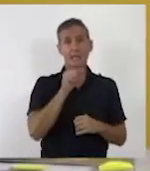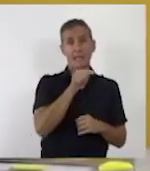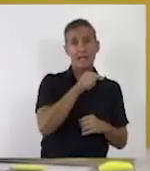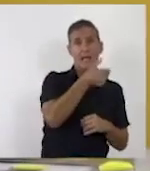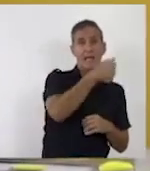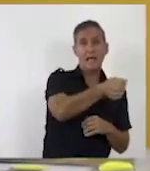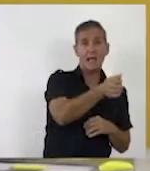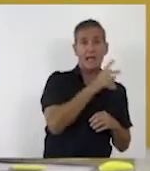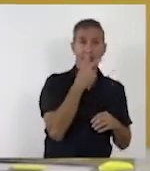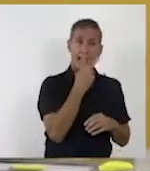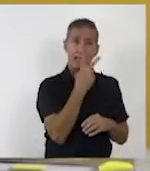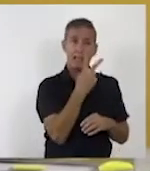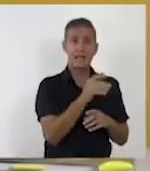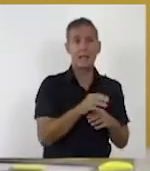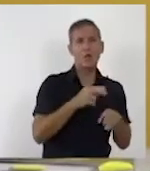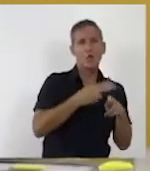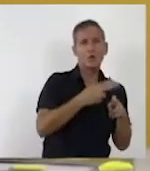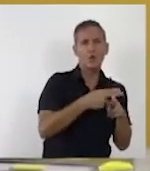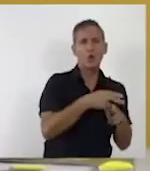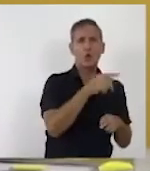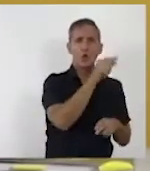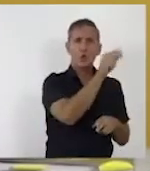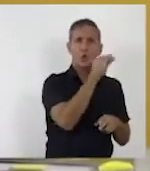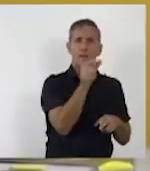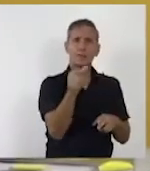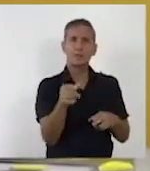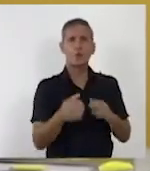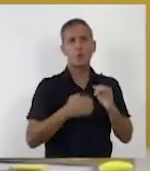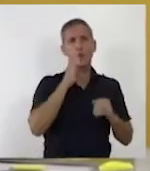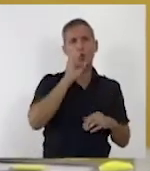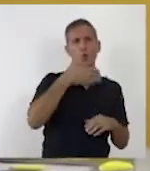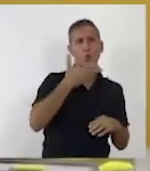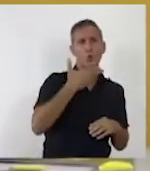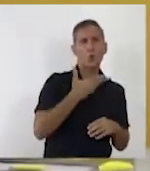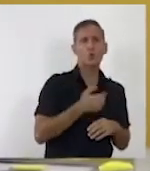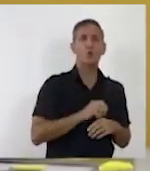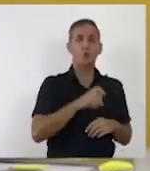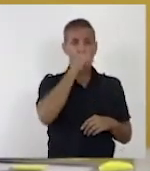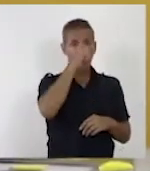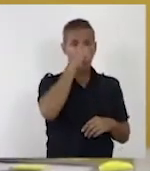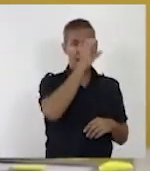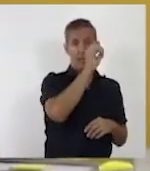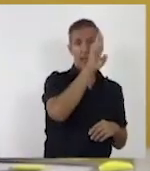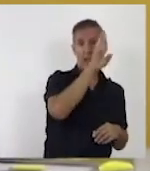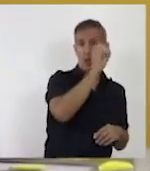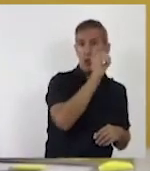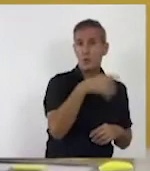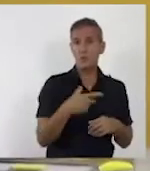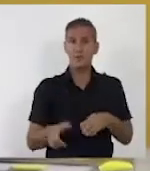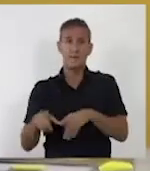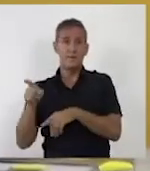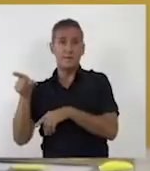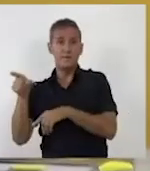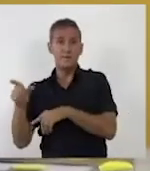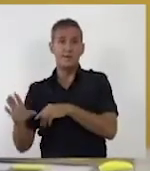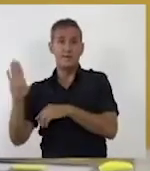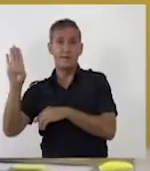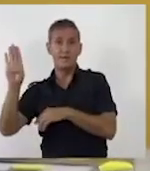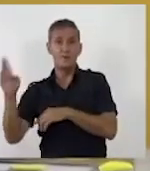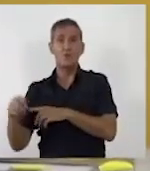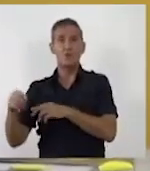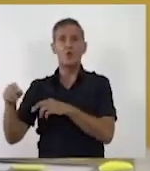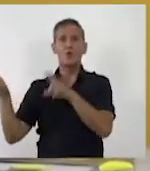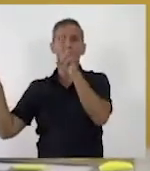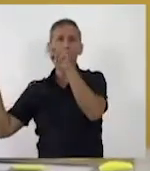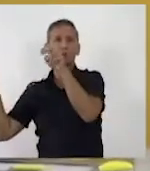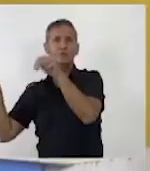columna a aparecen nombres de personajes de los cuentos de la edad de oro y en la columna ve los títulos de